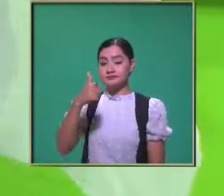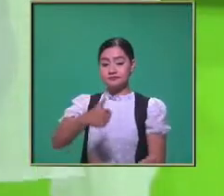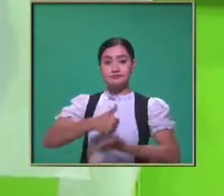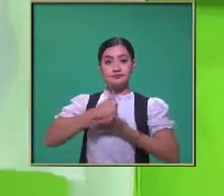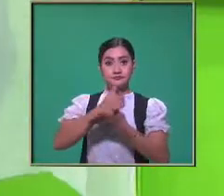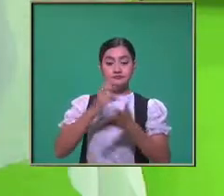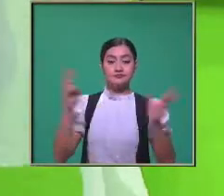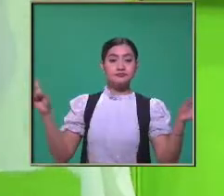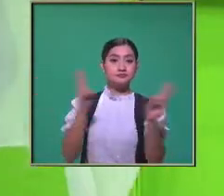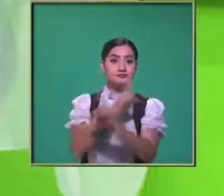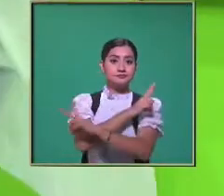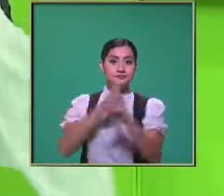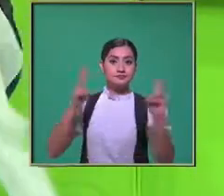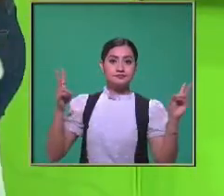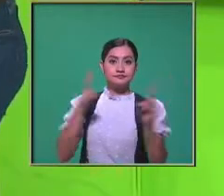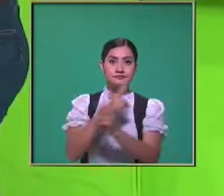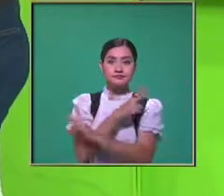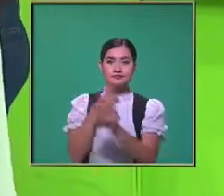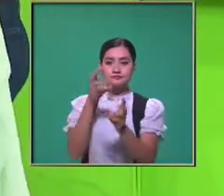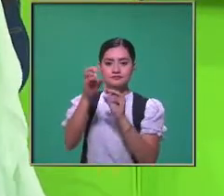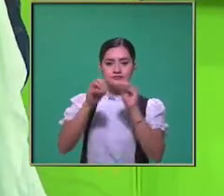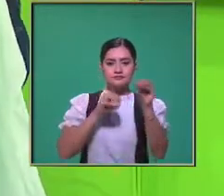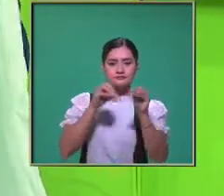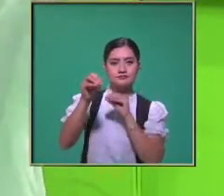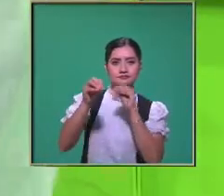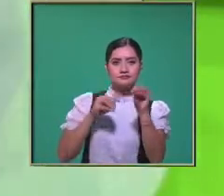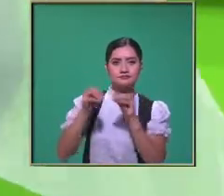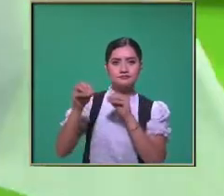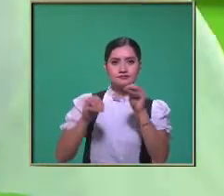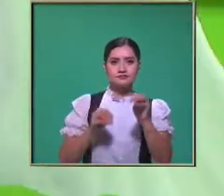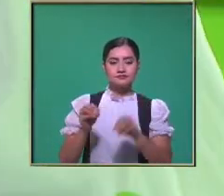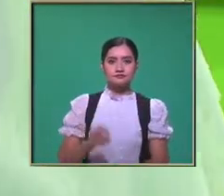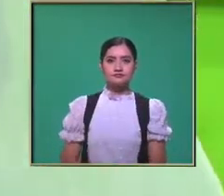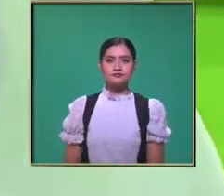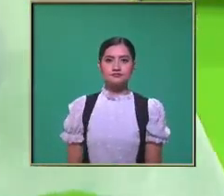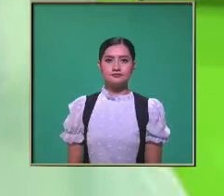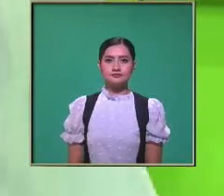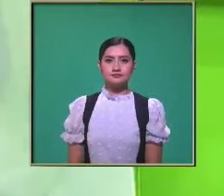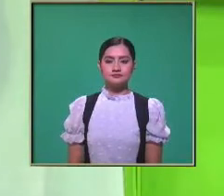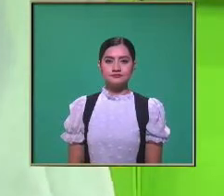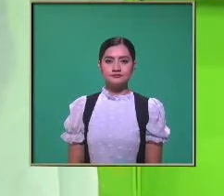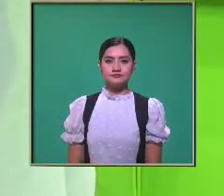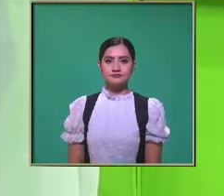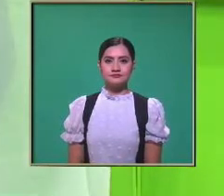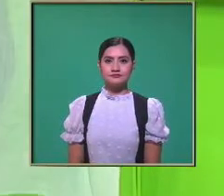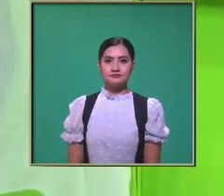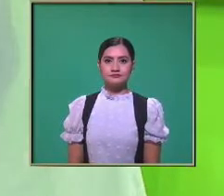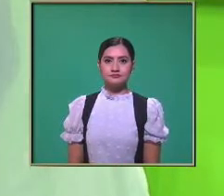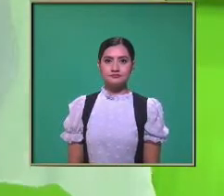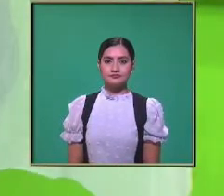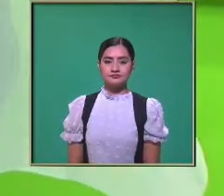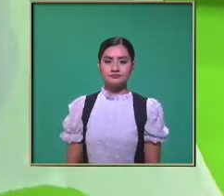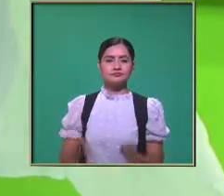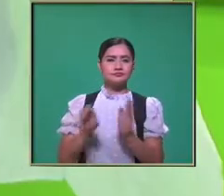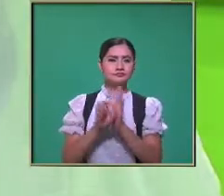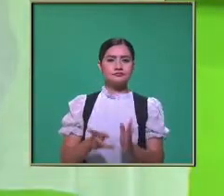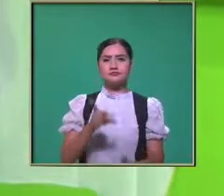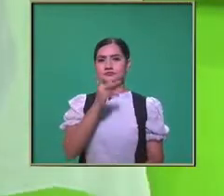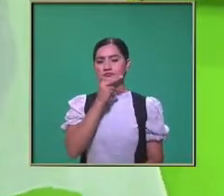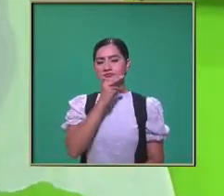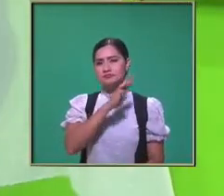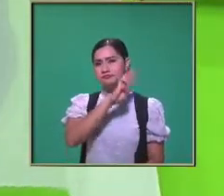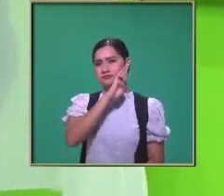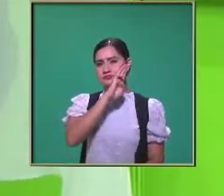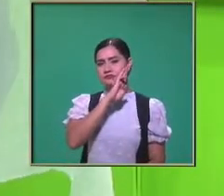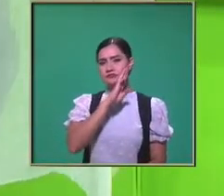viento es pues justamente con el movimiento. A lo mejor no hay mucho viento igual, pero ¿qué pasa, papás, mamás, cuando vamos por ahí al